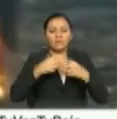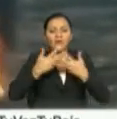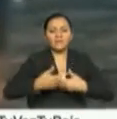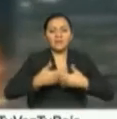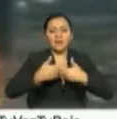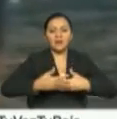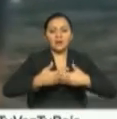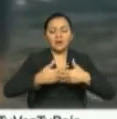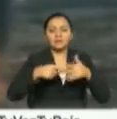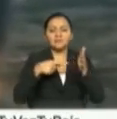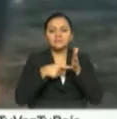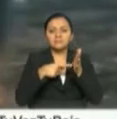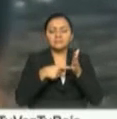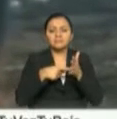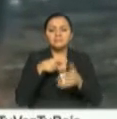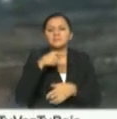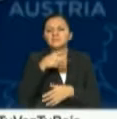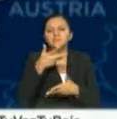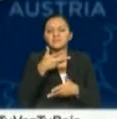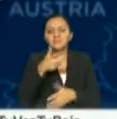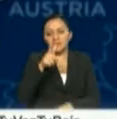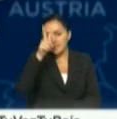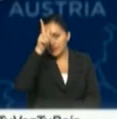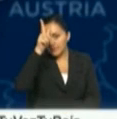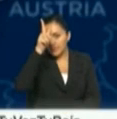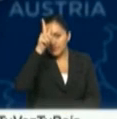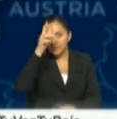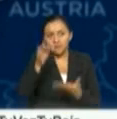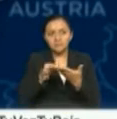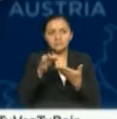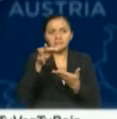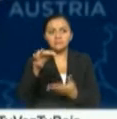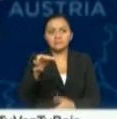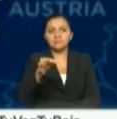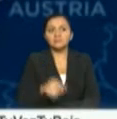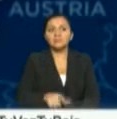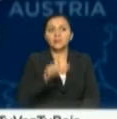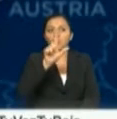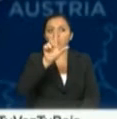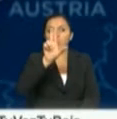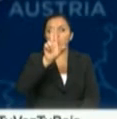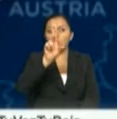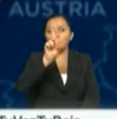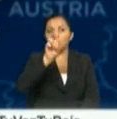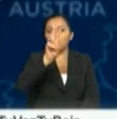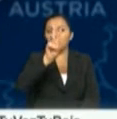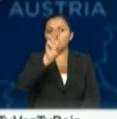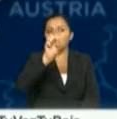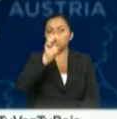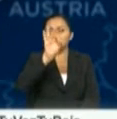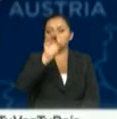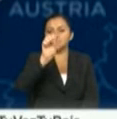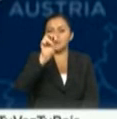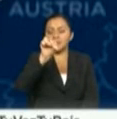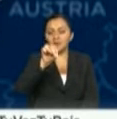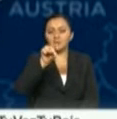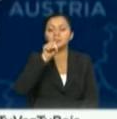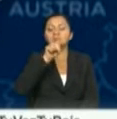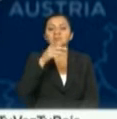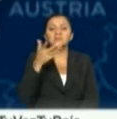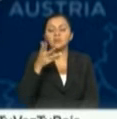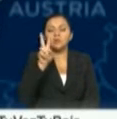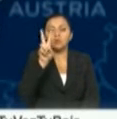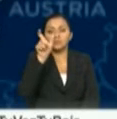sede central del gigante BASF en Ludwigshafen, en el oeste de Alemania. Ya se cuentan al menos 2 muertos, otras 2 personas